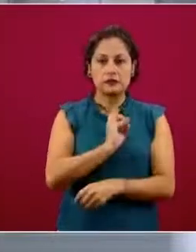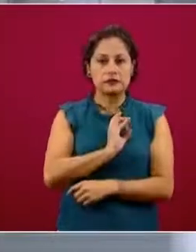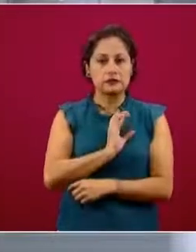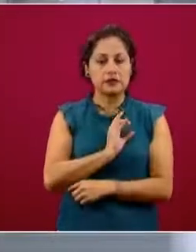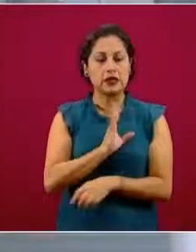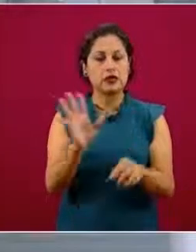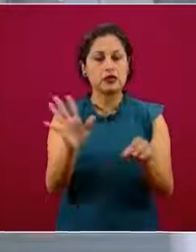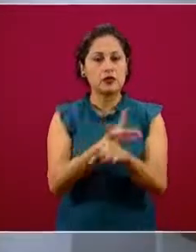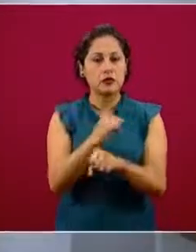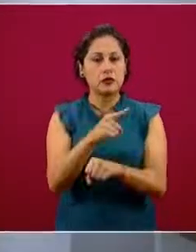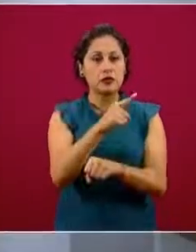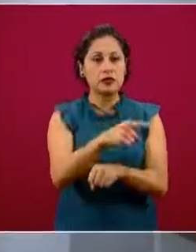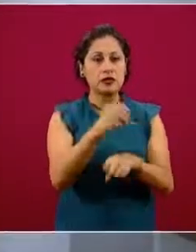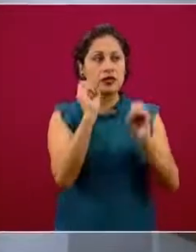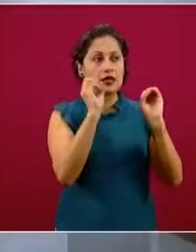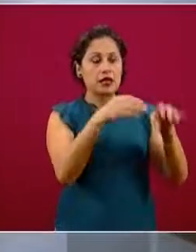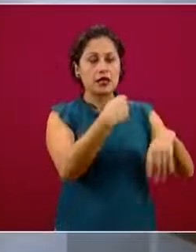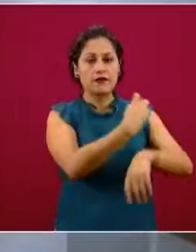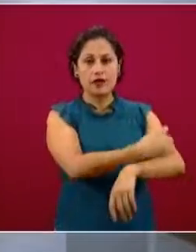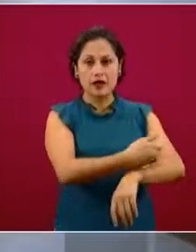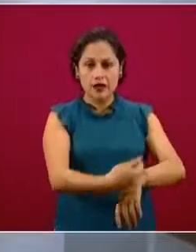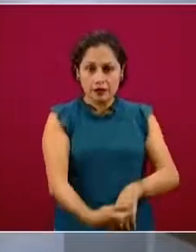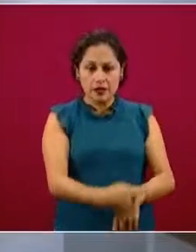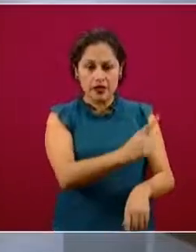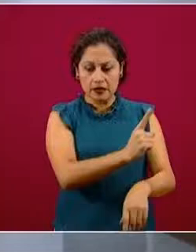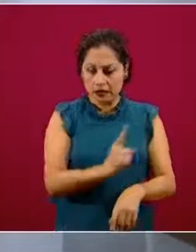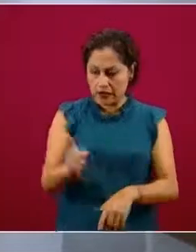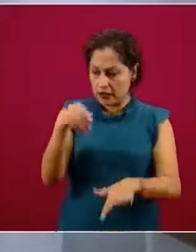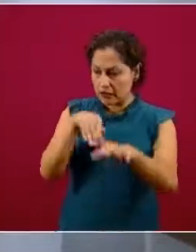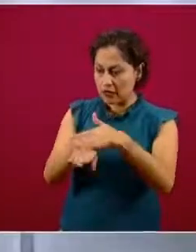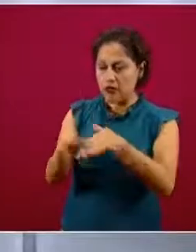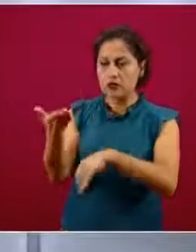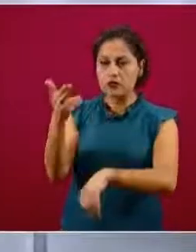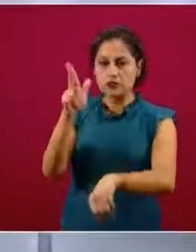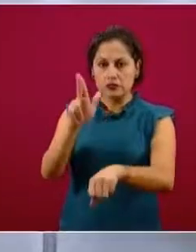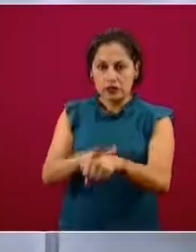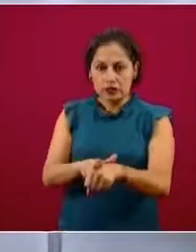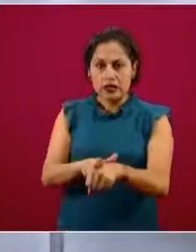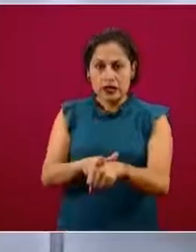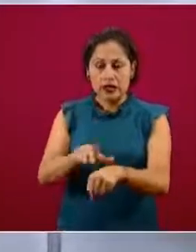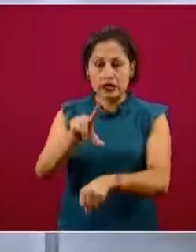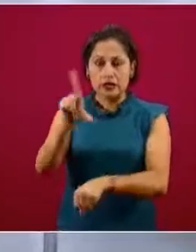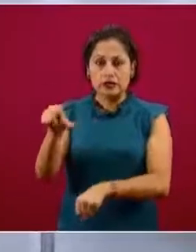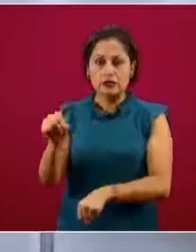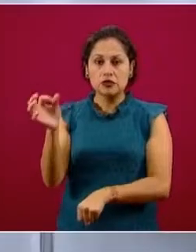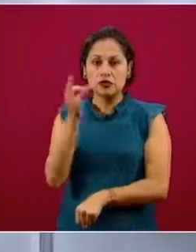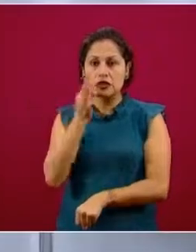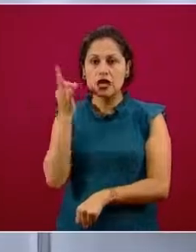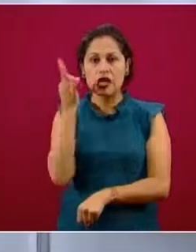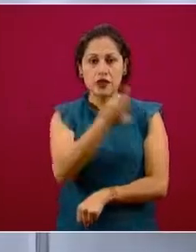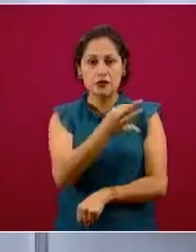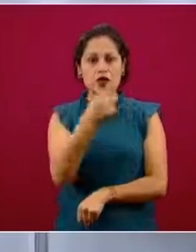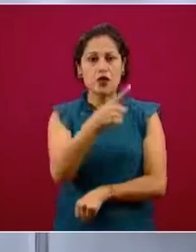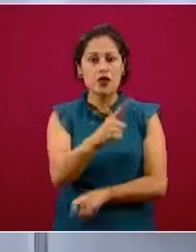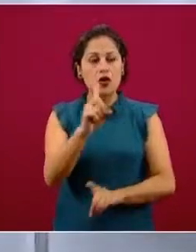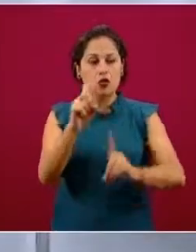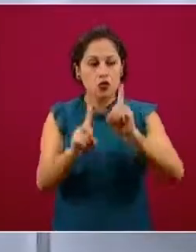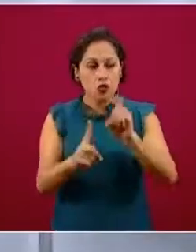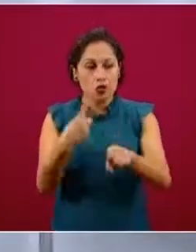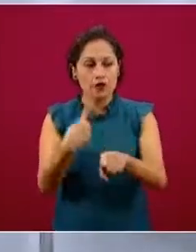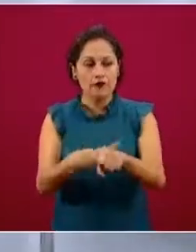y dejó a su familia, y de un día a otro le avisaron que finalmente es sospechoso o confirmado